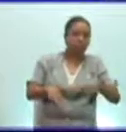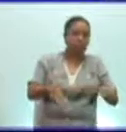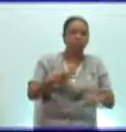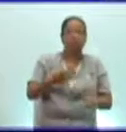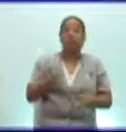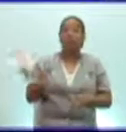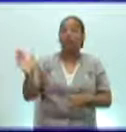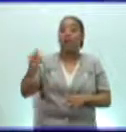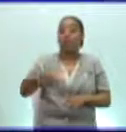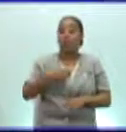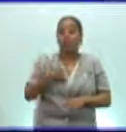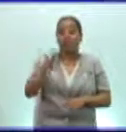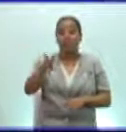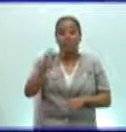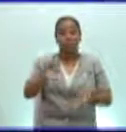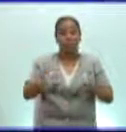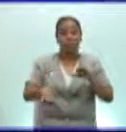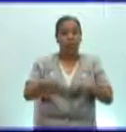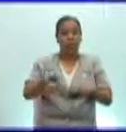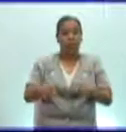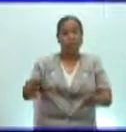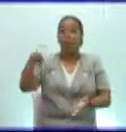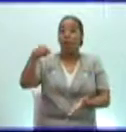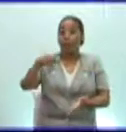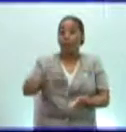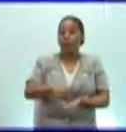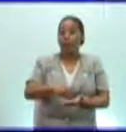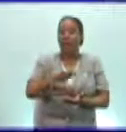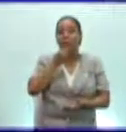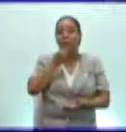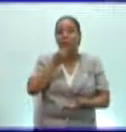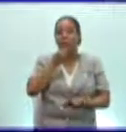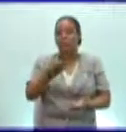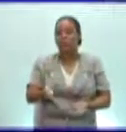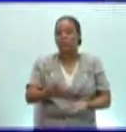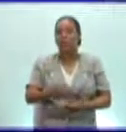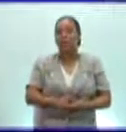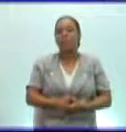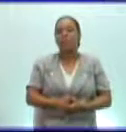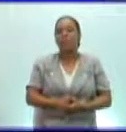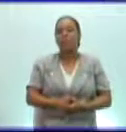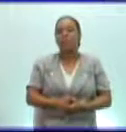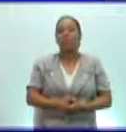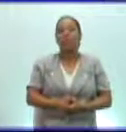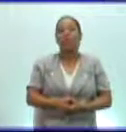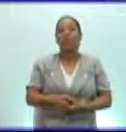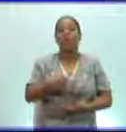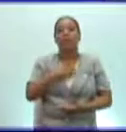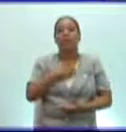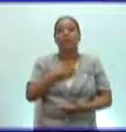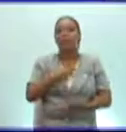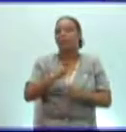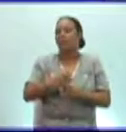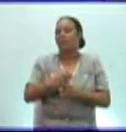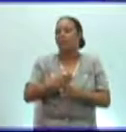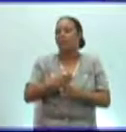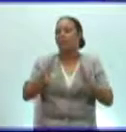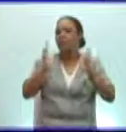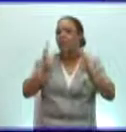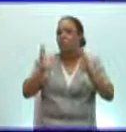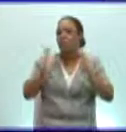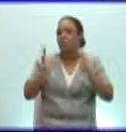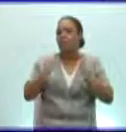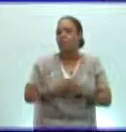nuevo equilibrio habrán la posibilidad de que existan distintas concentraciones de los